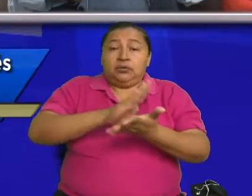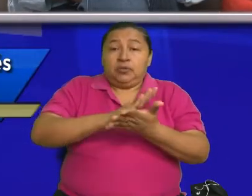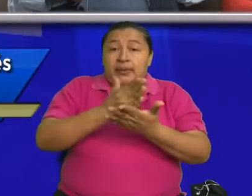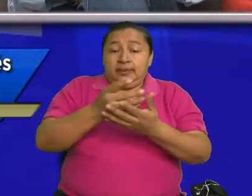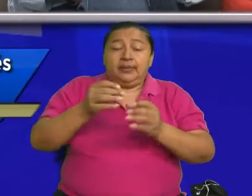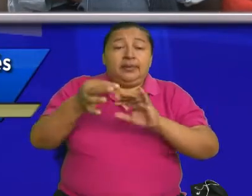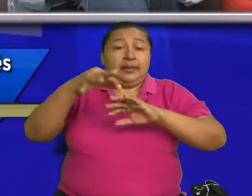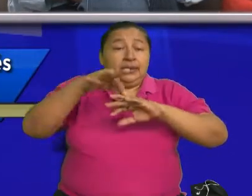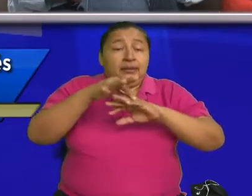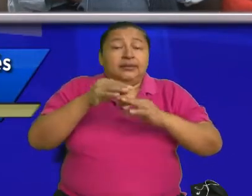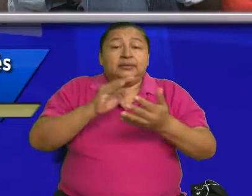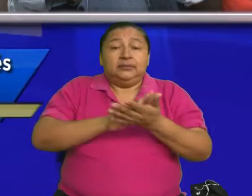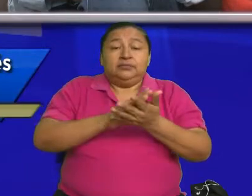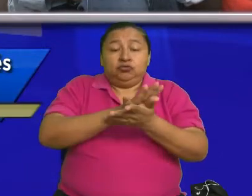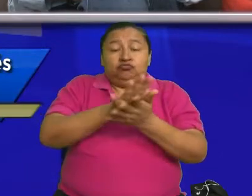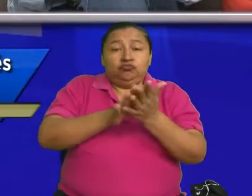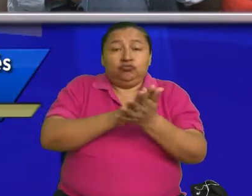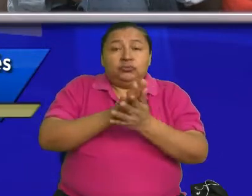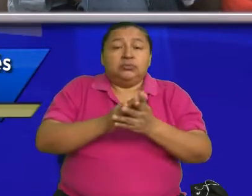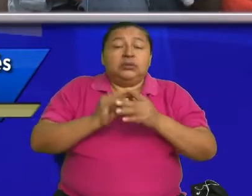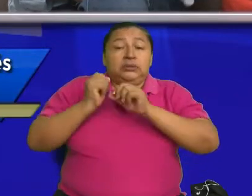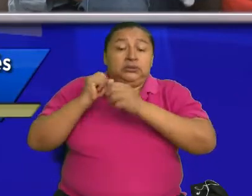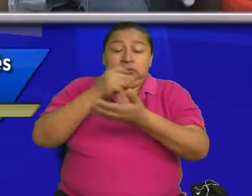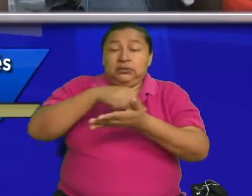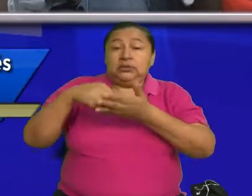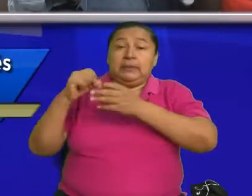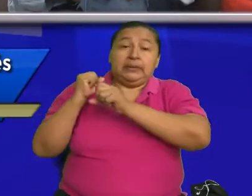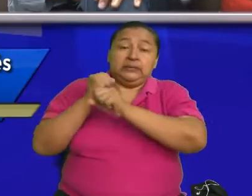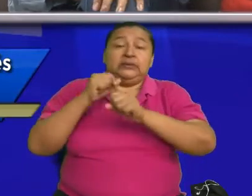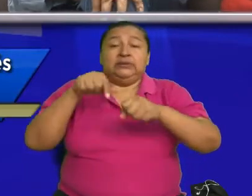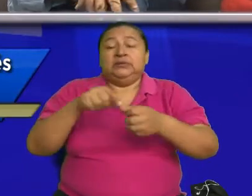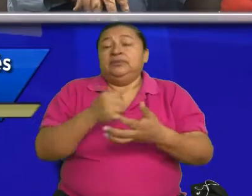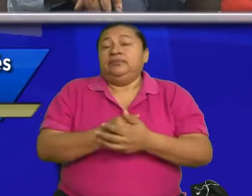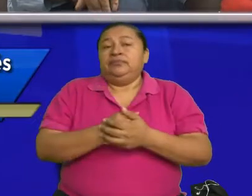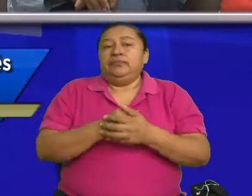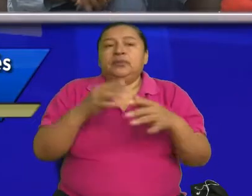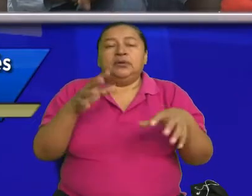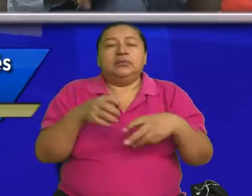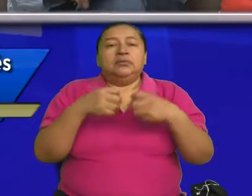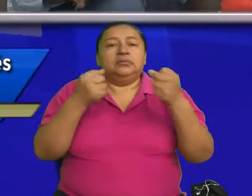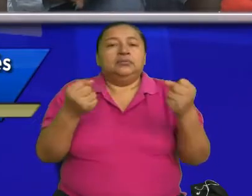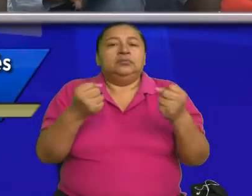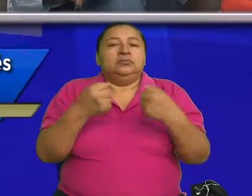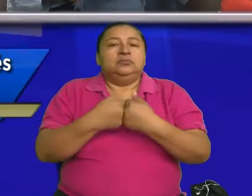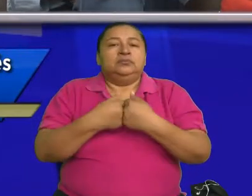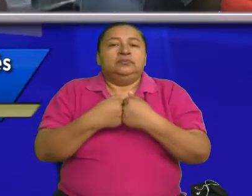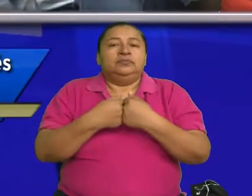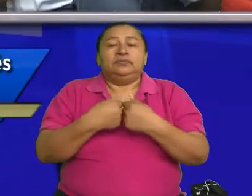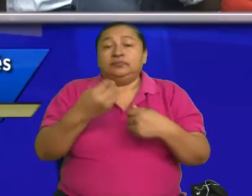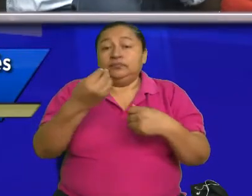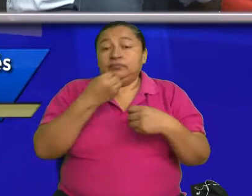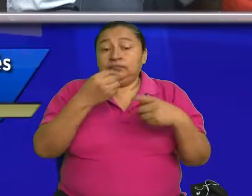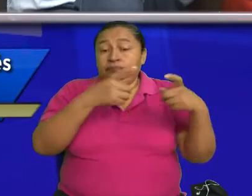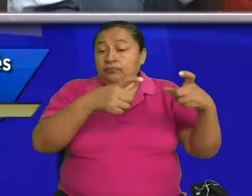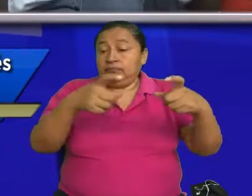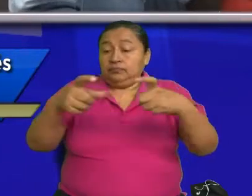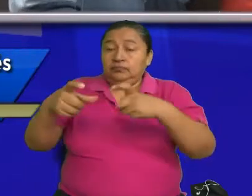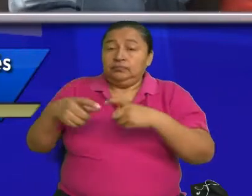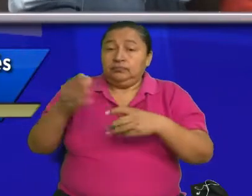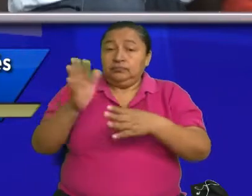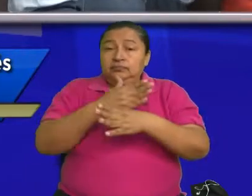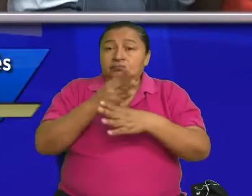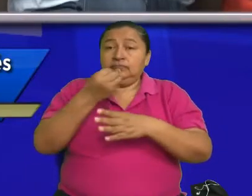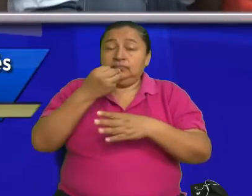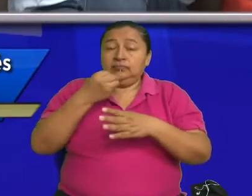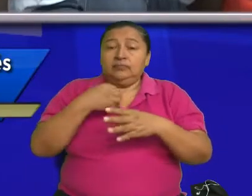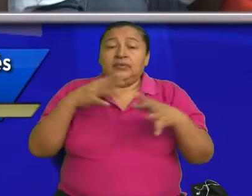hacen para Semana Santa. Rescatar la gastronomía, pues es rescatar